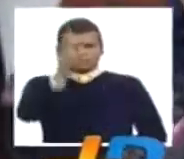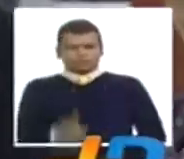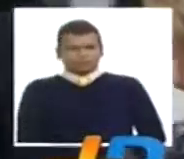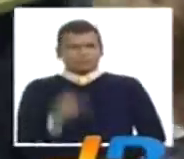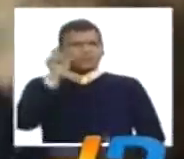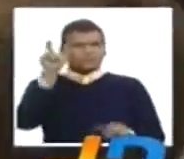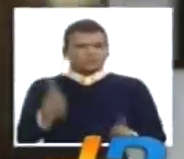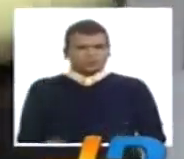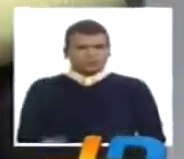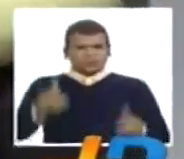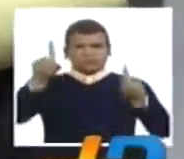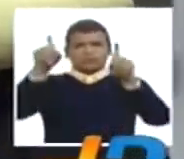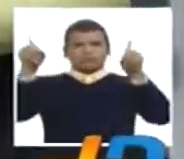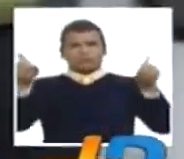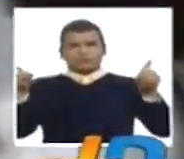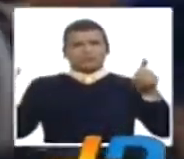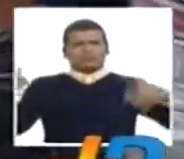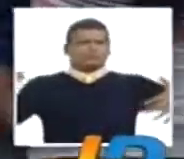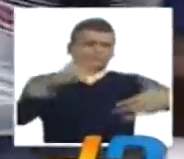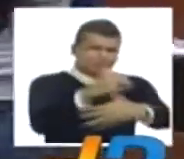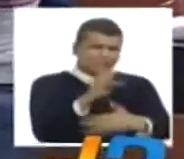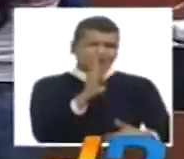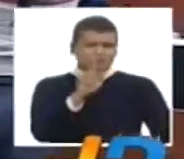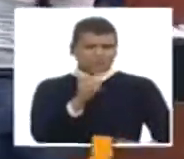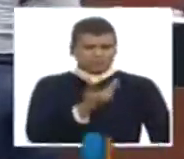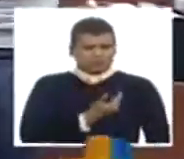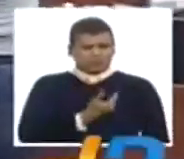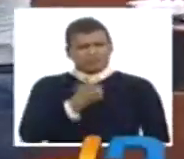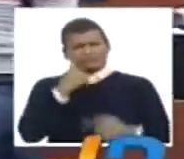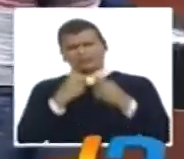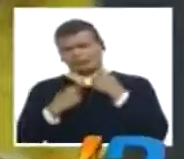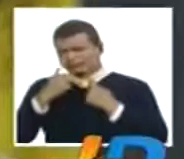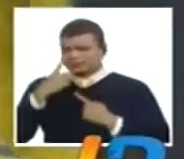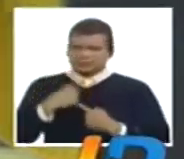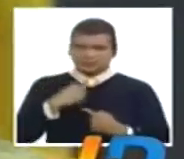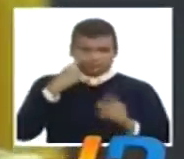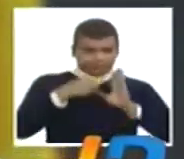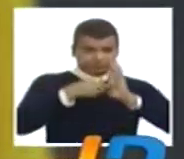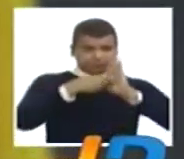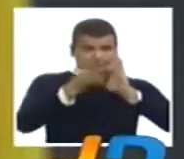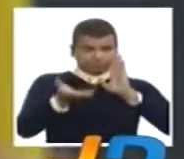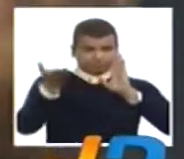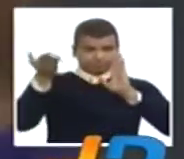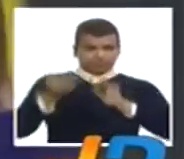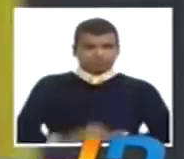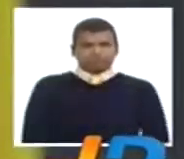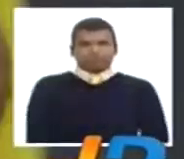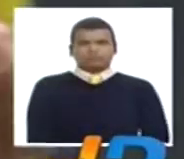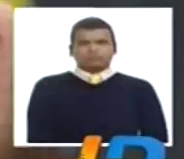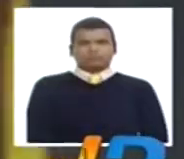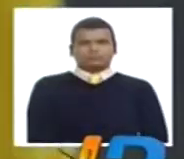alias Porrón abrazó a su esposa y a su madre e incluso lloró por unos instantes.